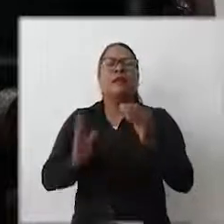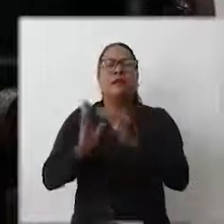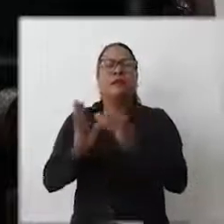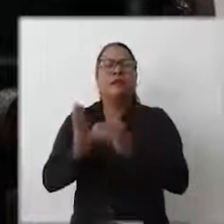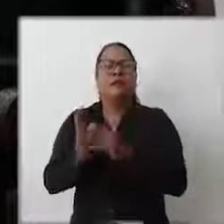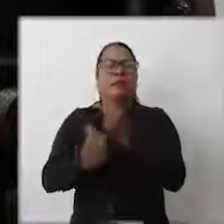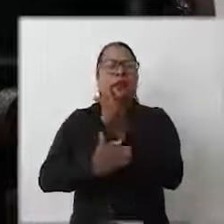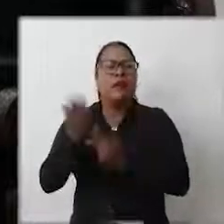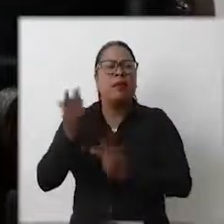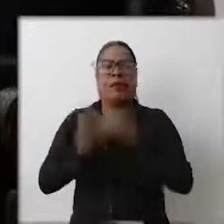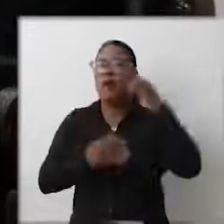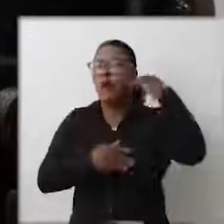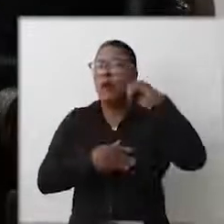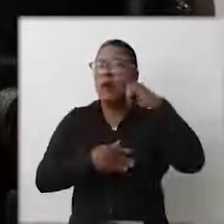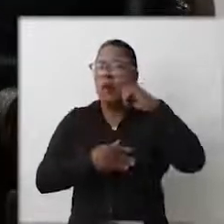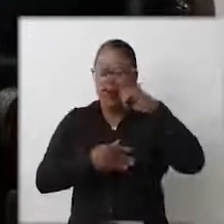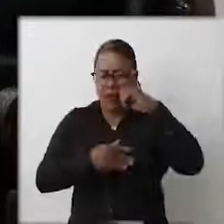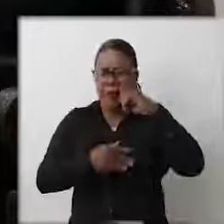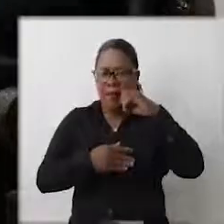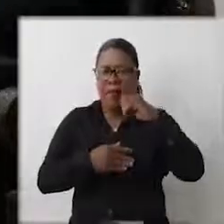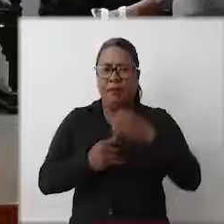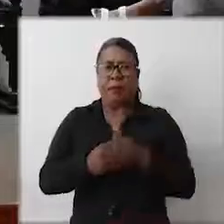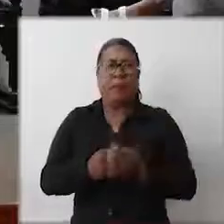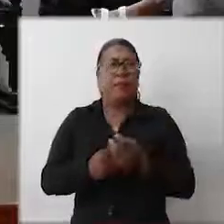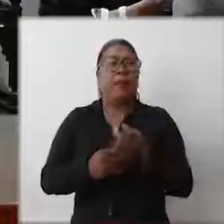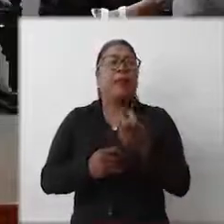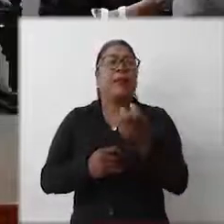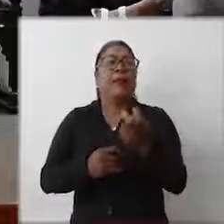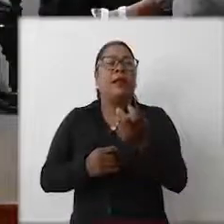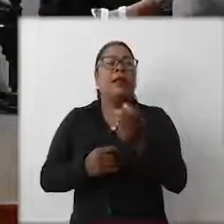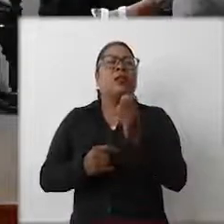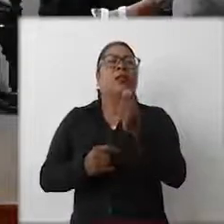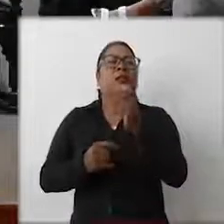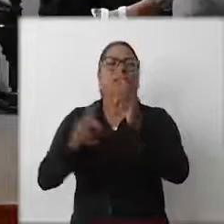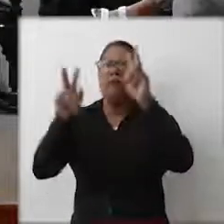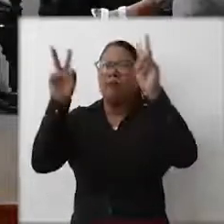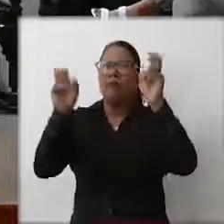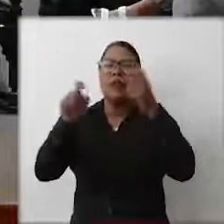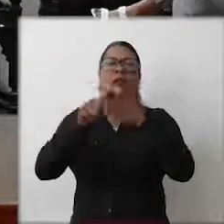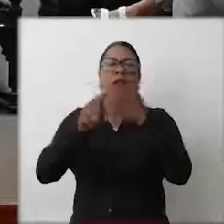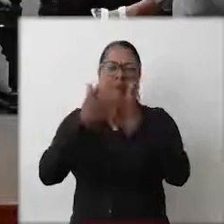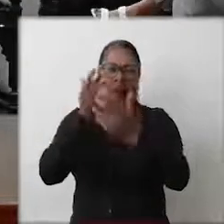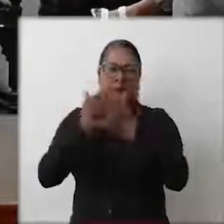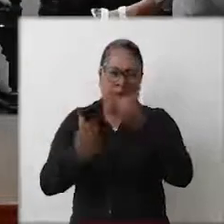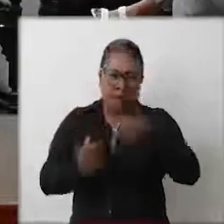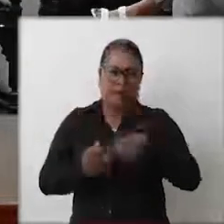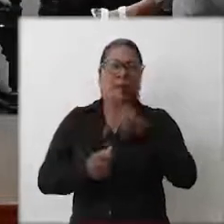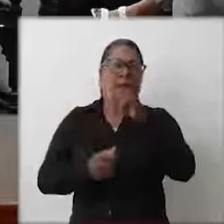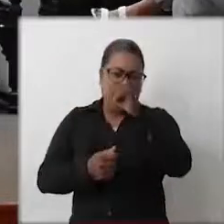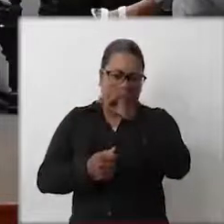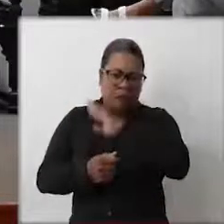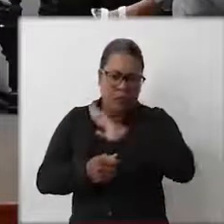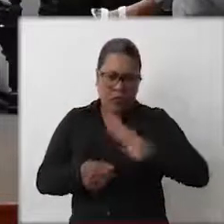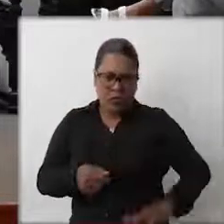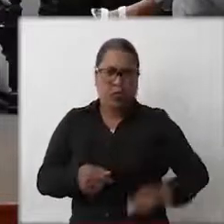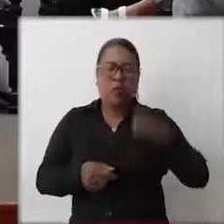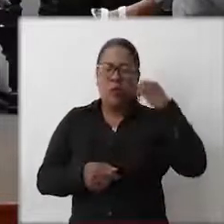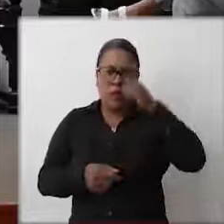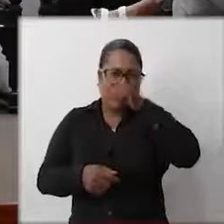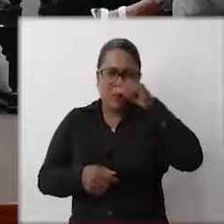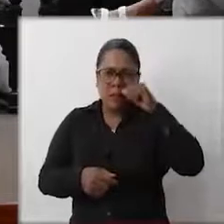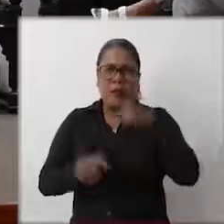Muchas gracias, regidora. Yo quiero comentarles que en estos 100 días